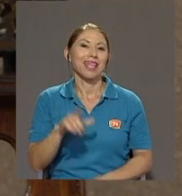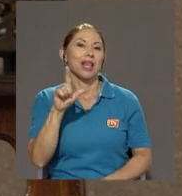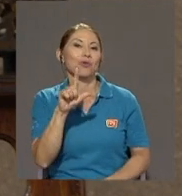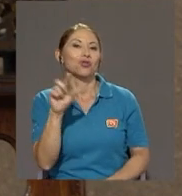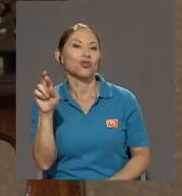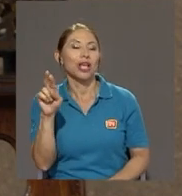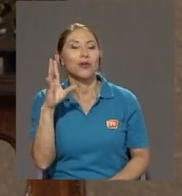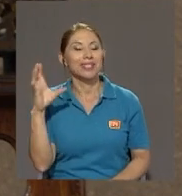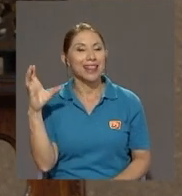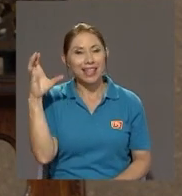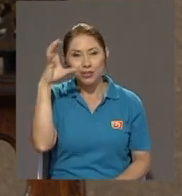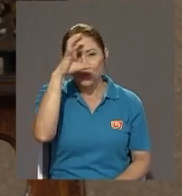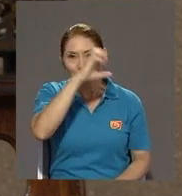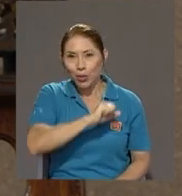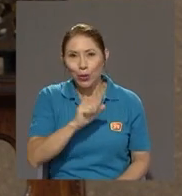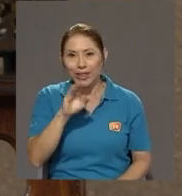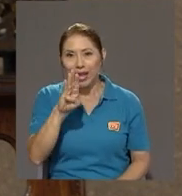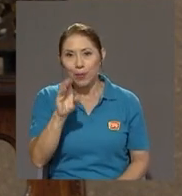bono demográfico, y